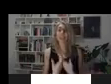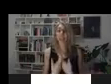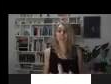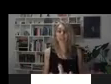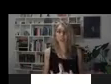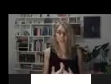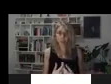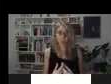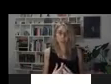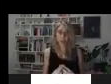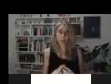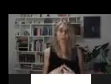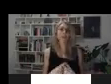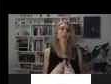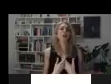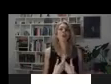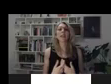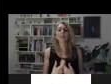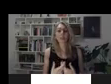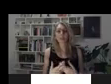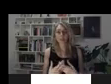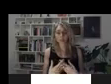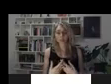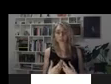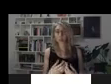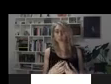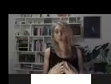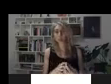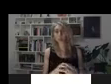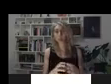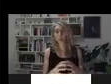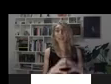establecer el precio, ¿no? Con esto,